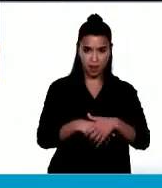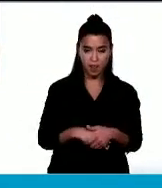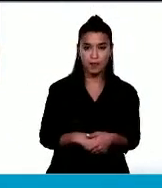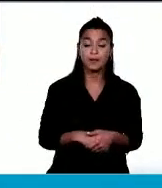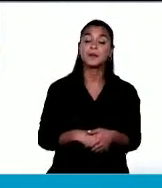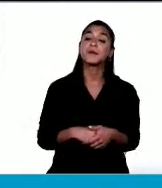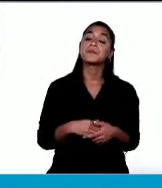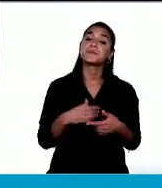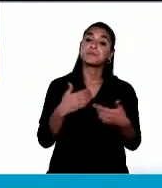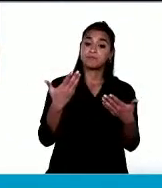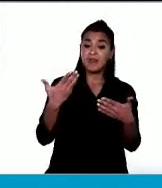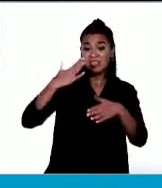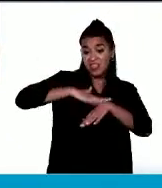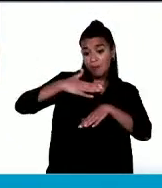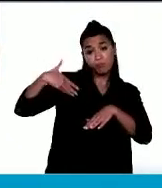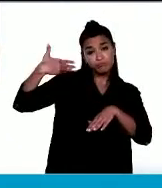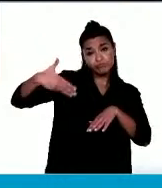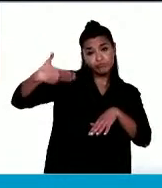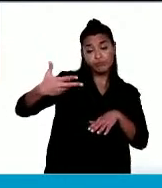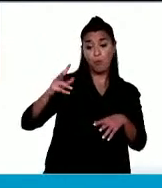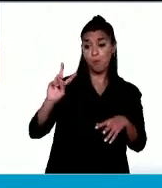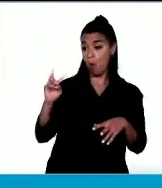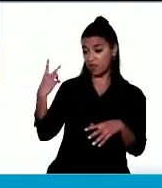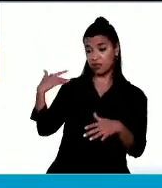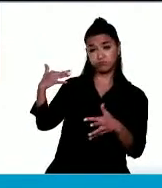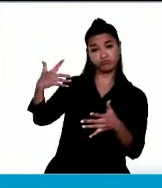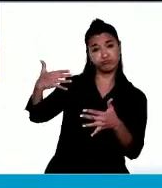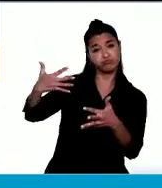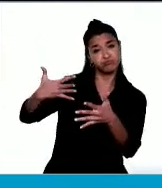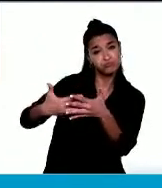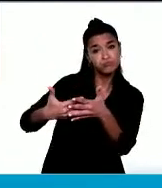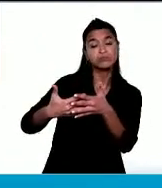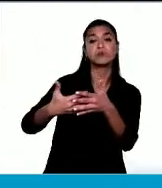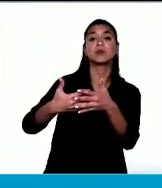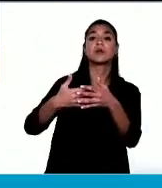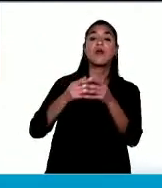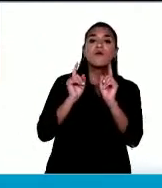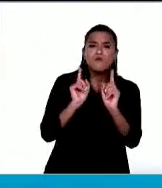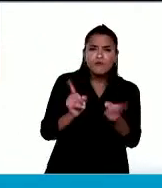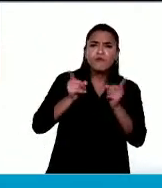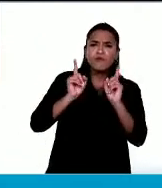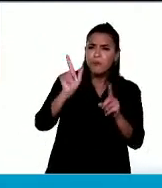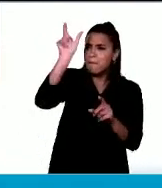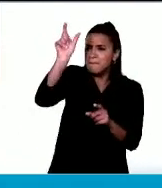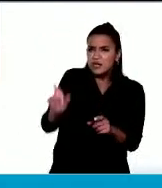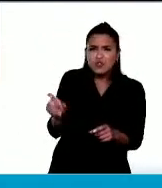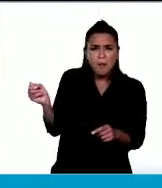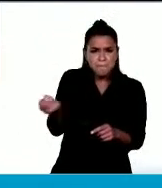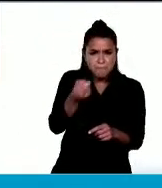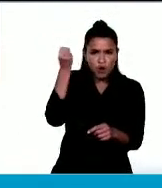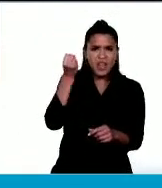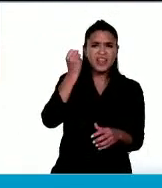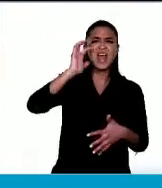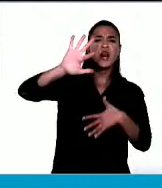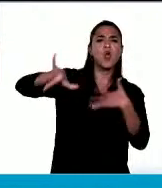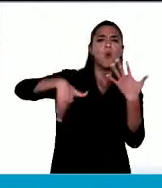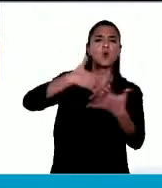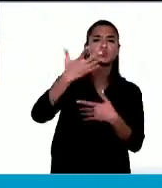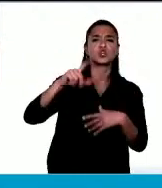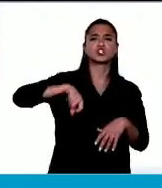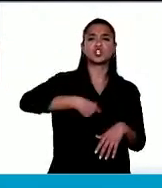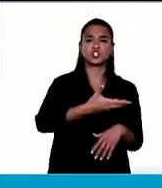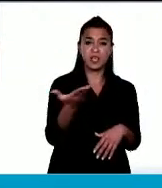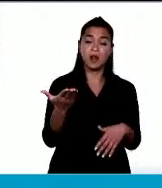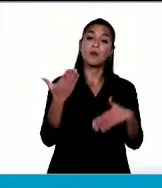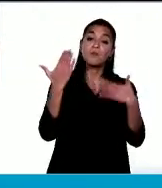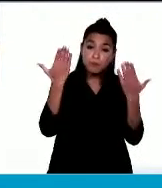A pesar del tiempo transcurrido desde su muerte, el nombre de Trotsky sigue evocando la perspectiva de la revolución social. Con motivo